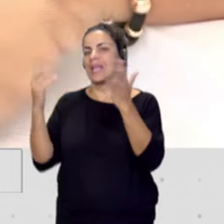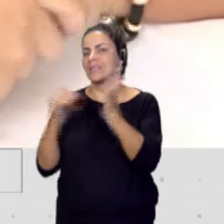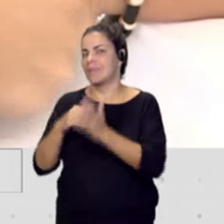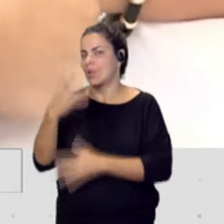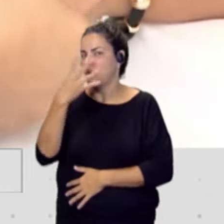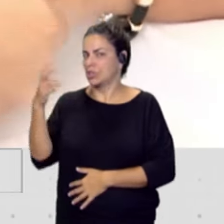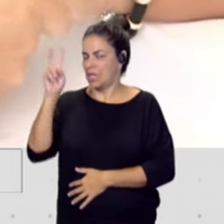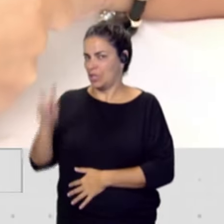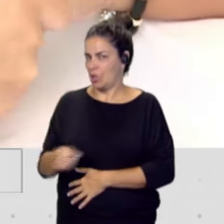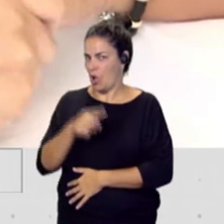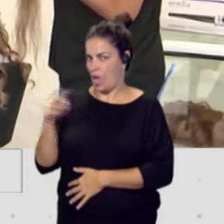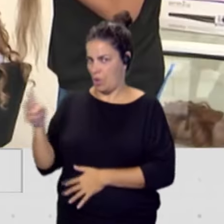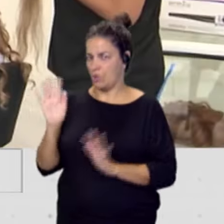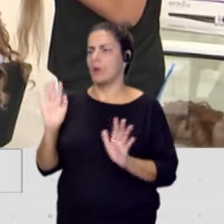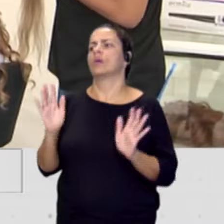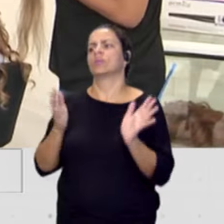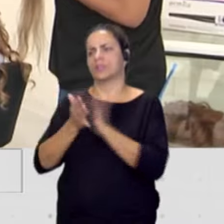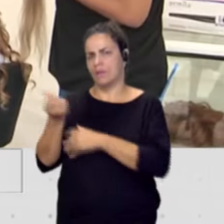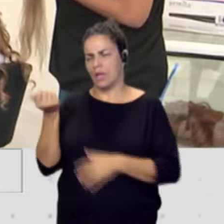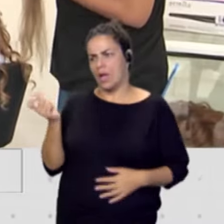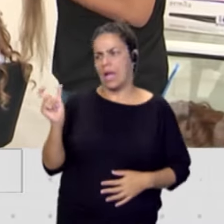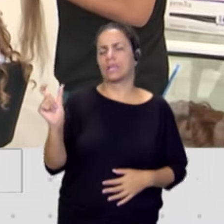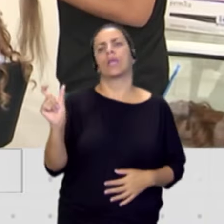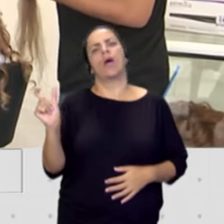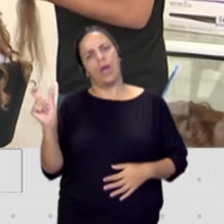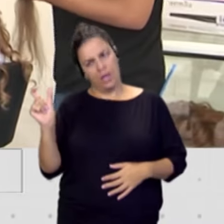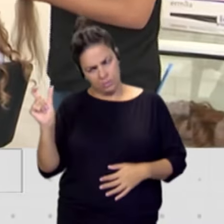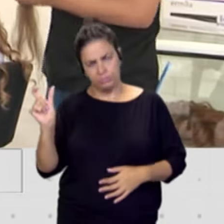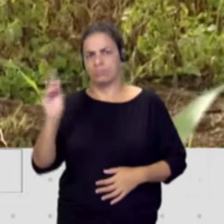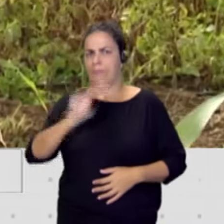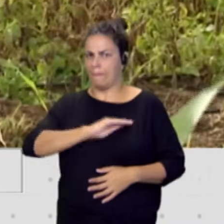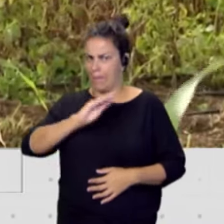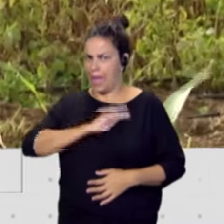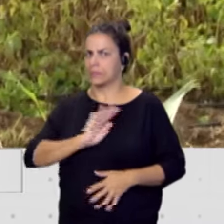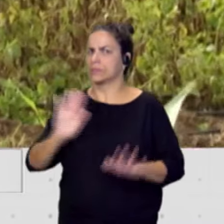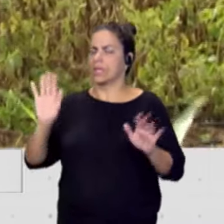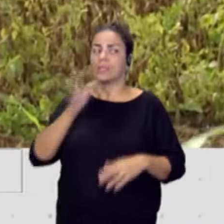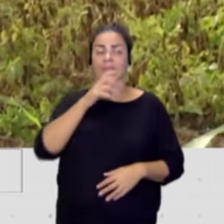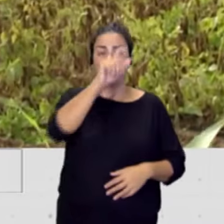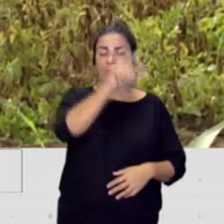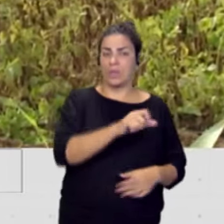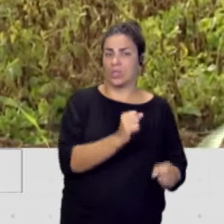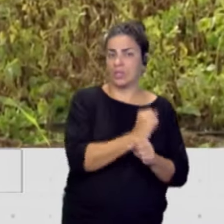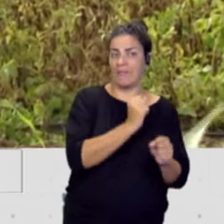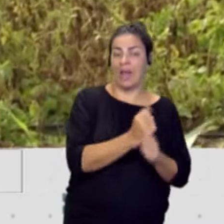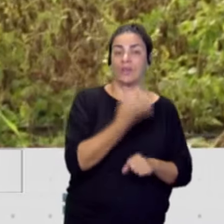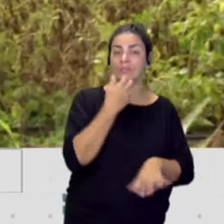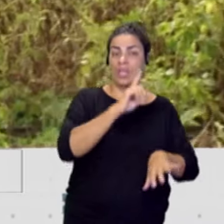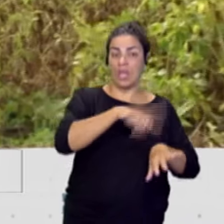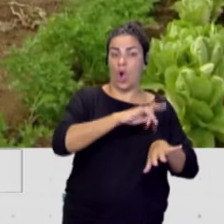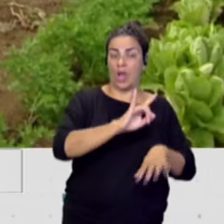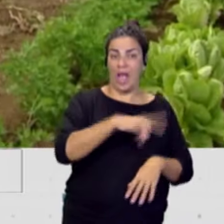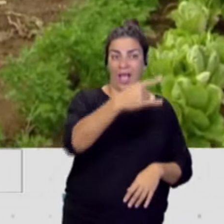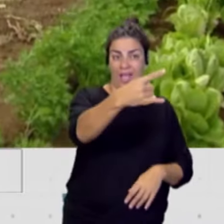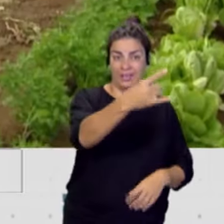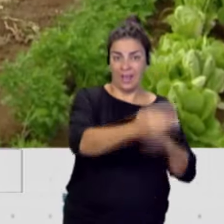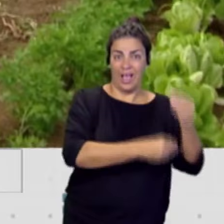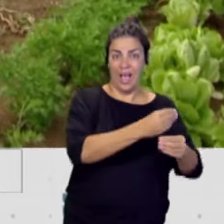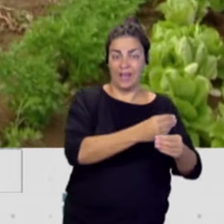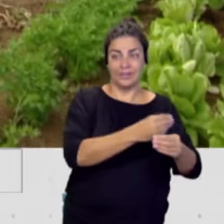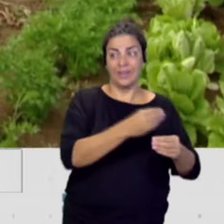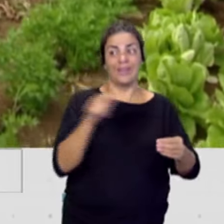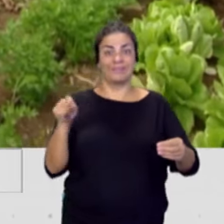Estamos hablando de una cantidad bastante, bastante elevada que la persona trabajadora que realiza horas extraordinarias no cobra, pero